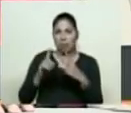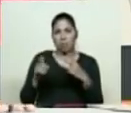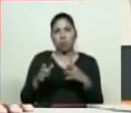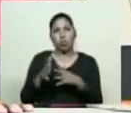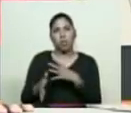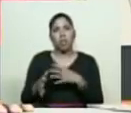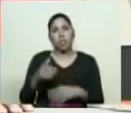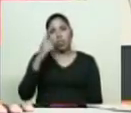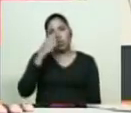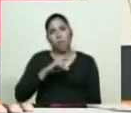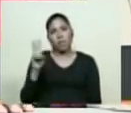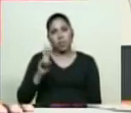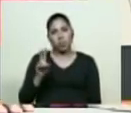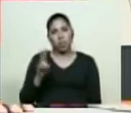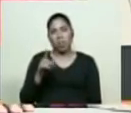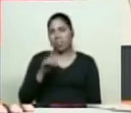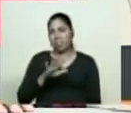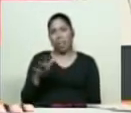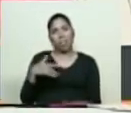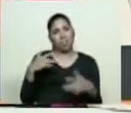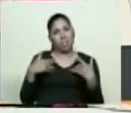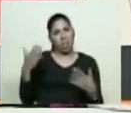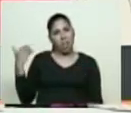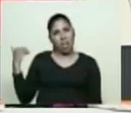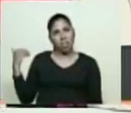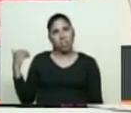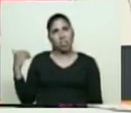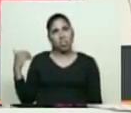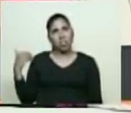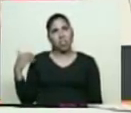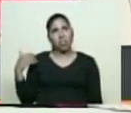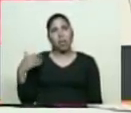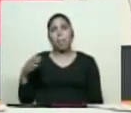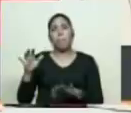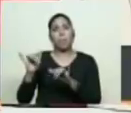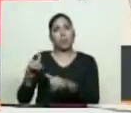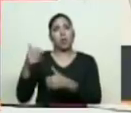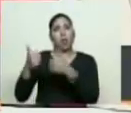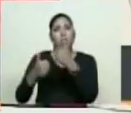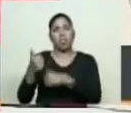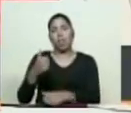en el Parque Miranda ya. El candidato del chavismo es Nicolás Maduro.